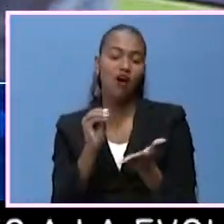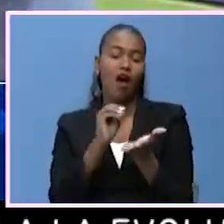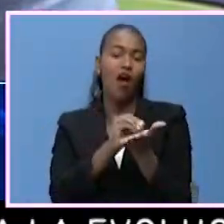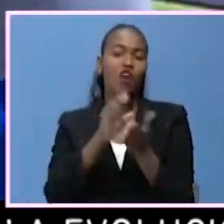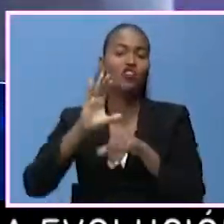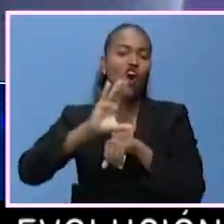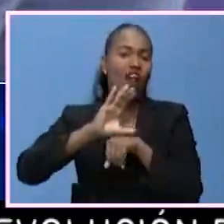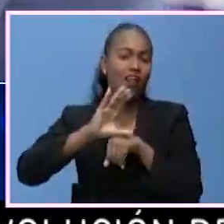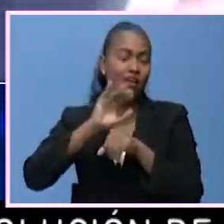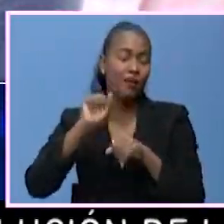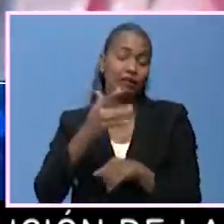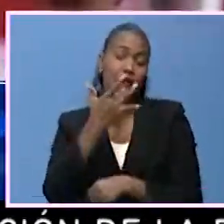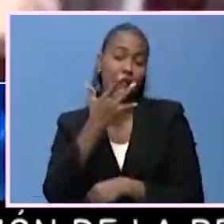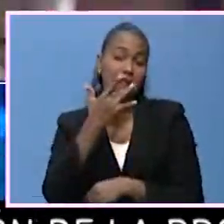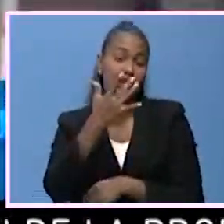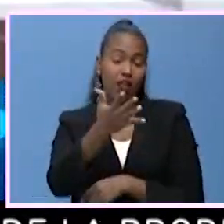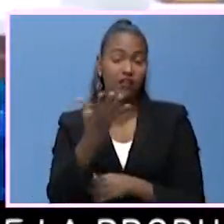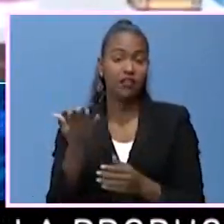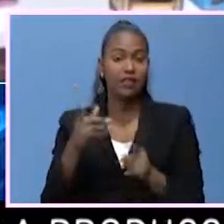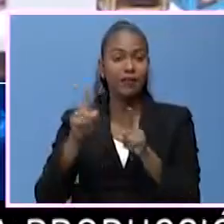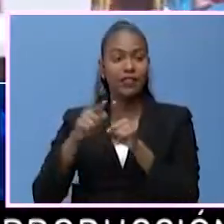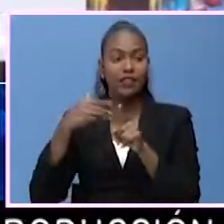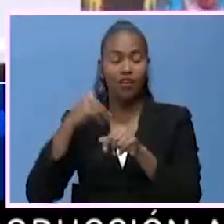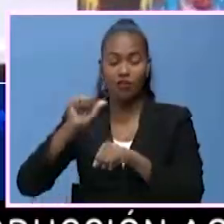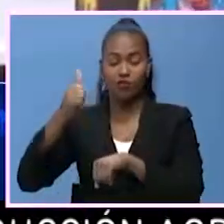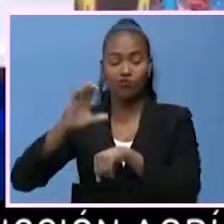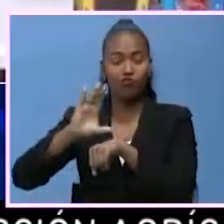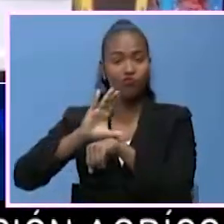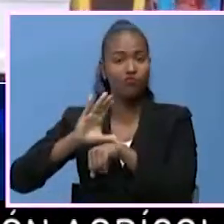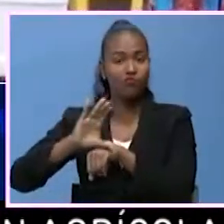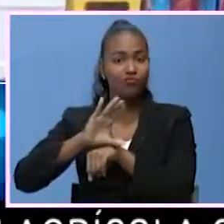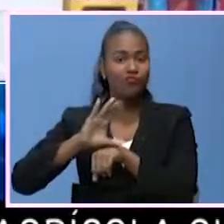desees. También hay chocolates.